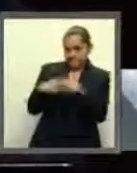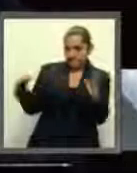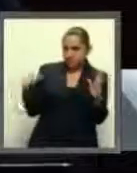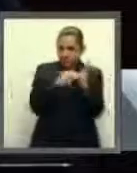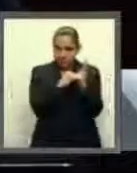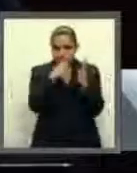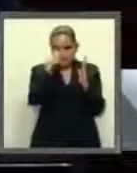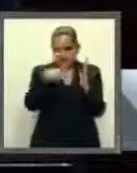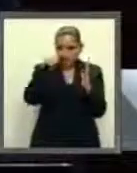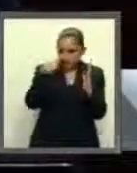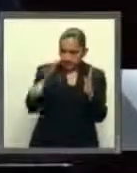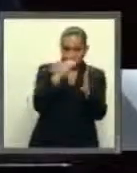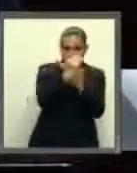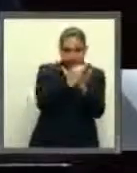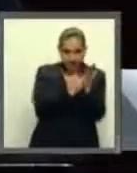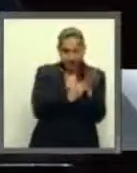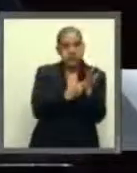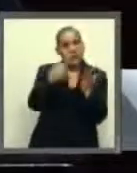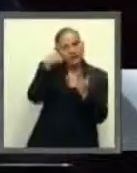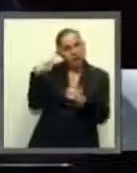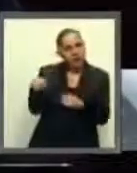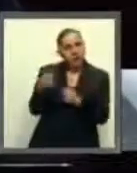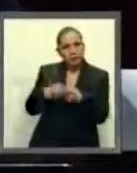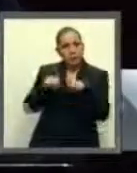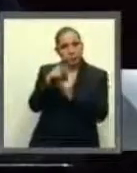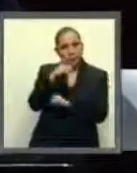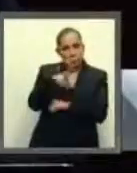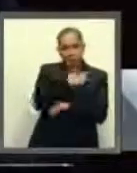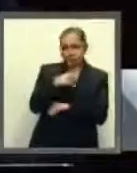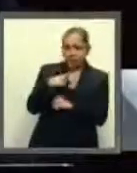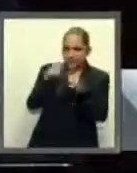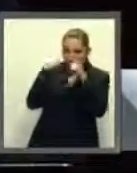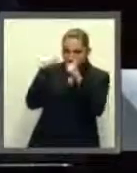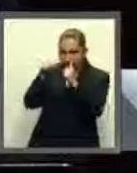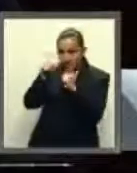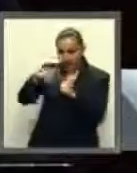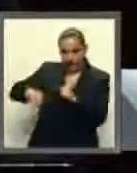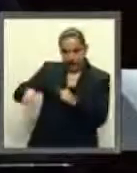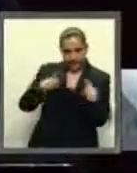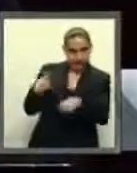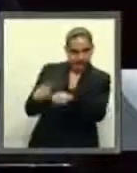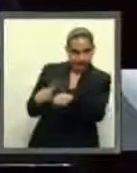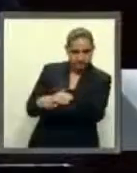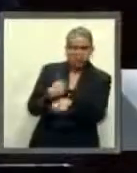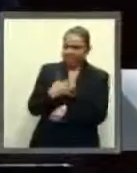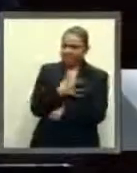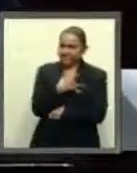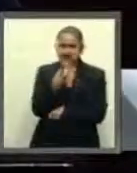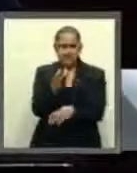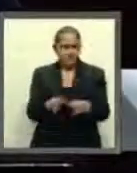y de su tratamiento dentro del Seguro Popular es de vital importancia por tratarse de un